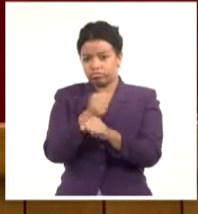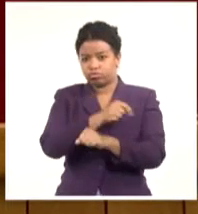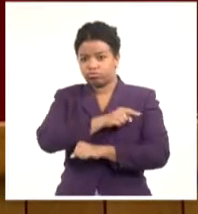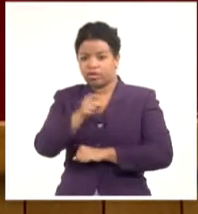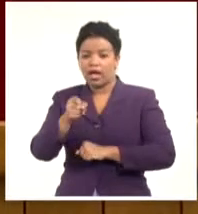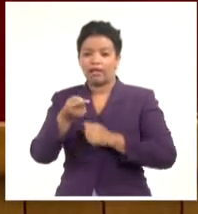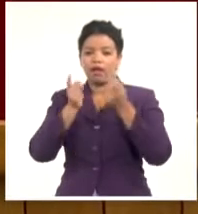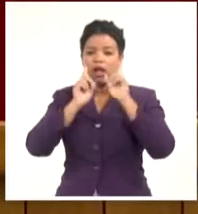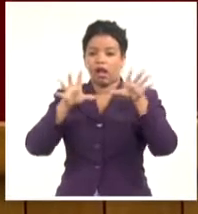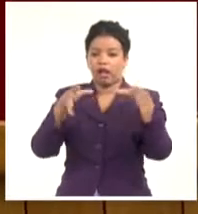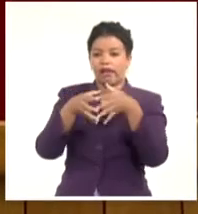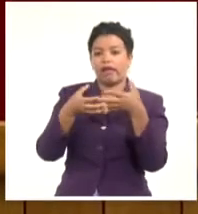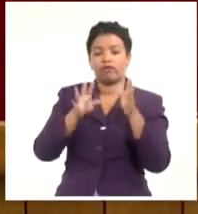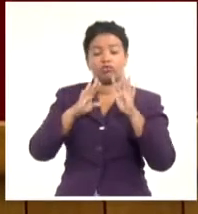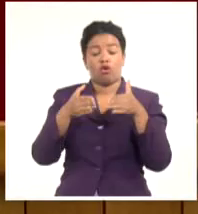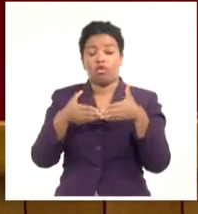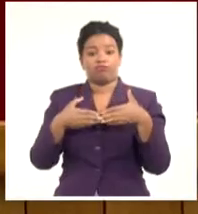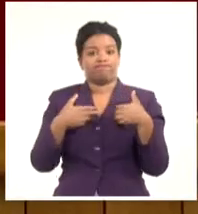debate que ustedes han realizado.